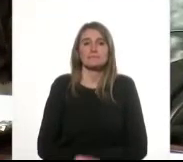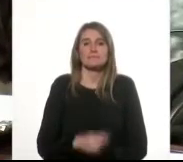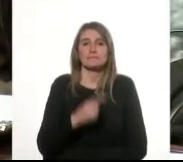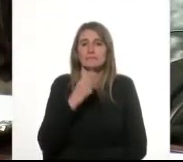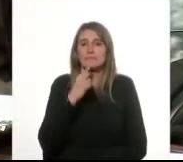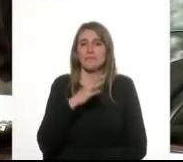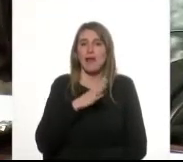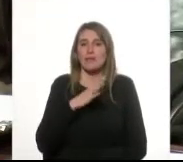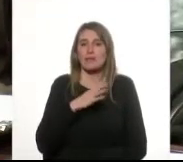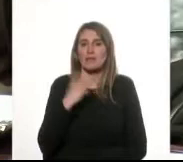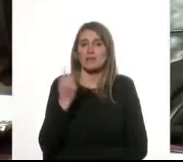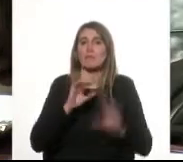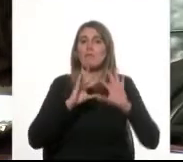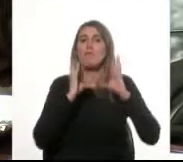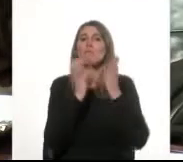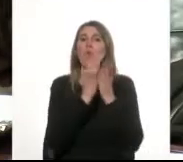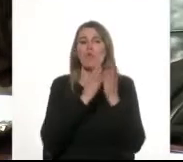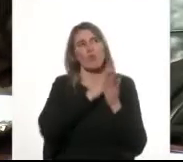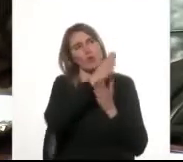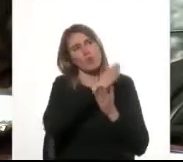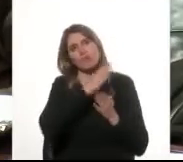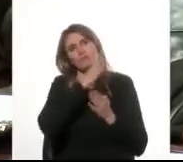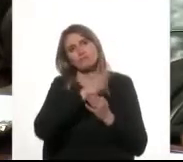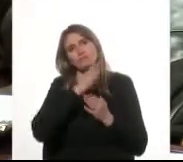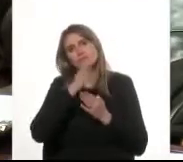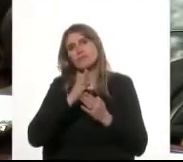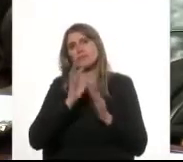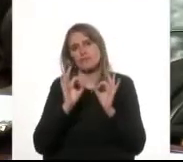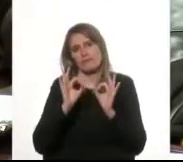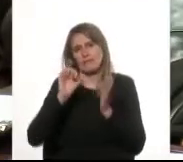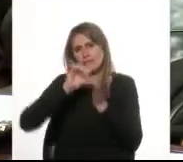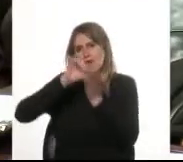que he andado bastante por el mundo